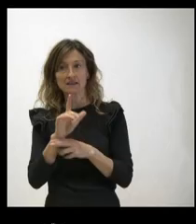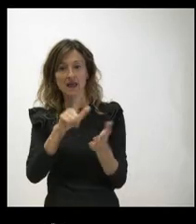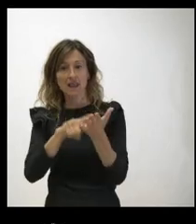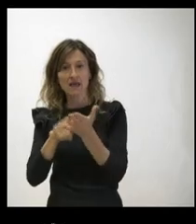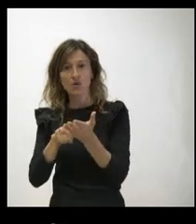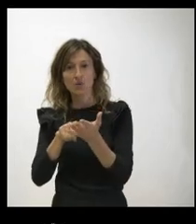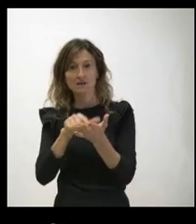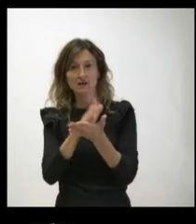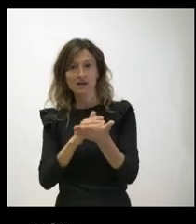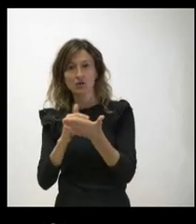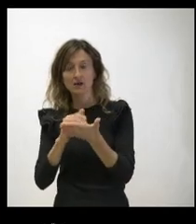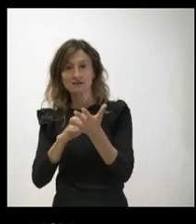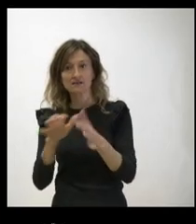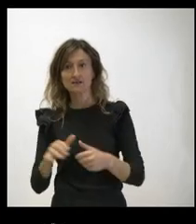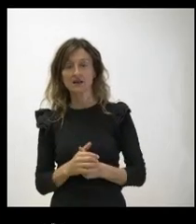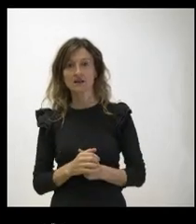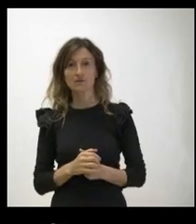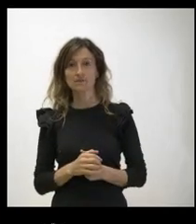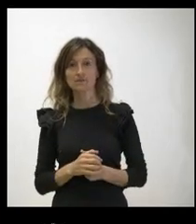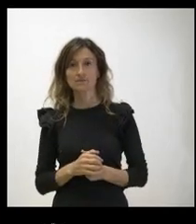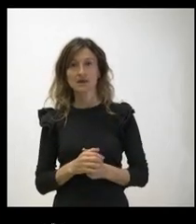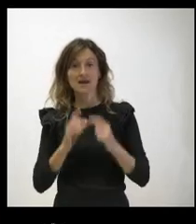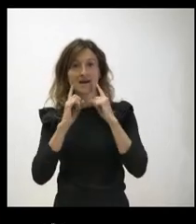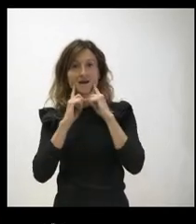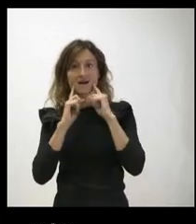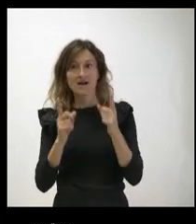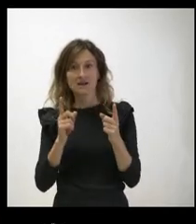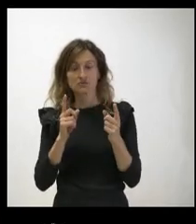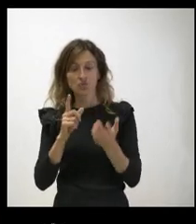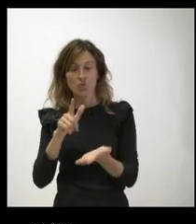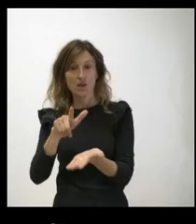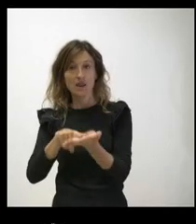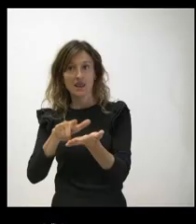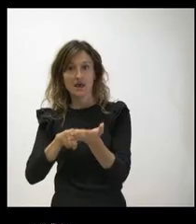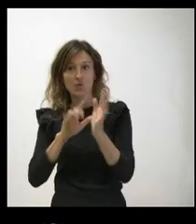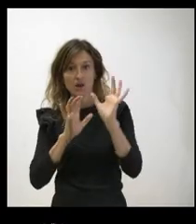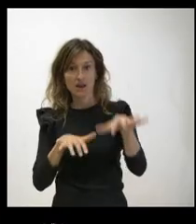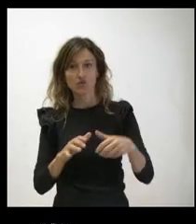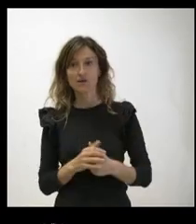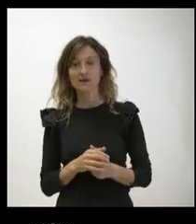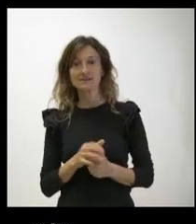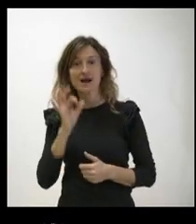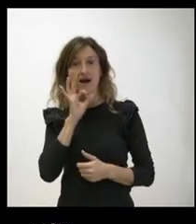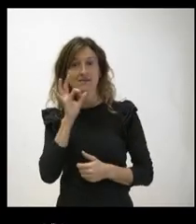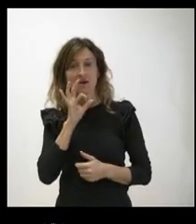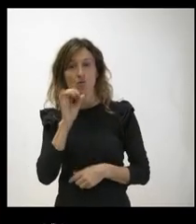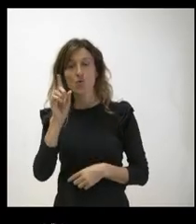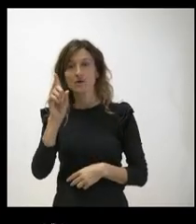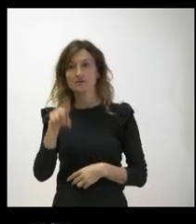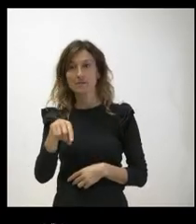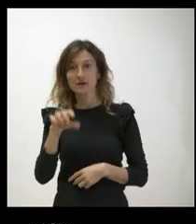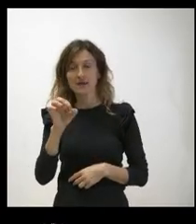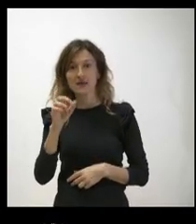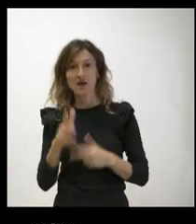Castilla y León El incumplimiento en en el caso del de la lengua leonés Gallego también Incluso en el